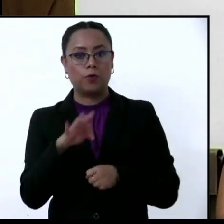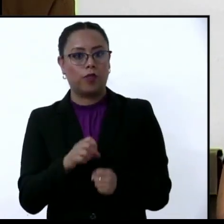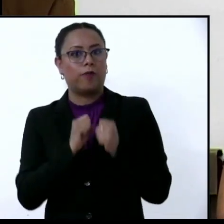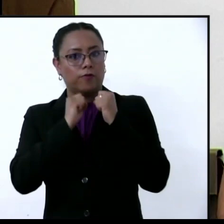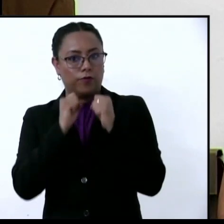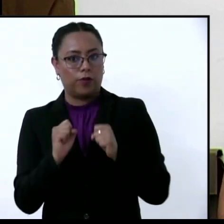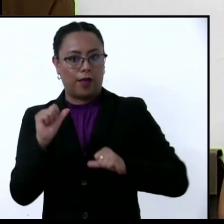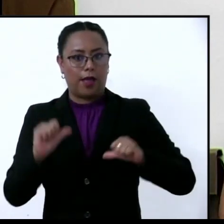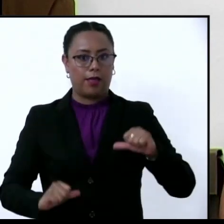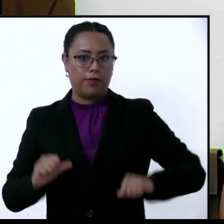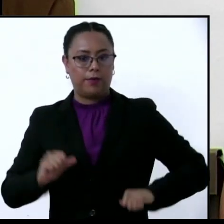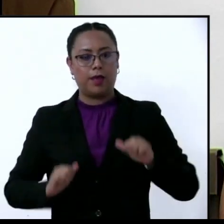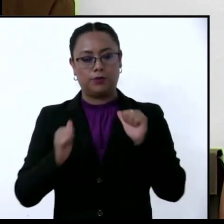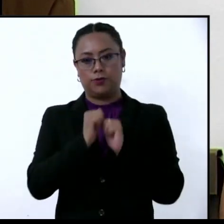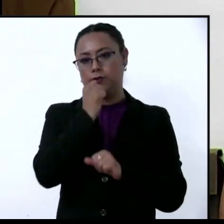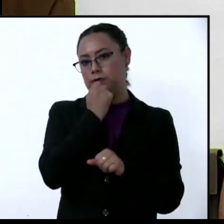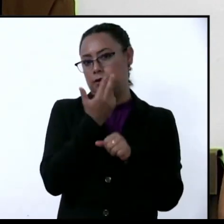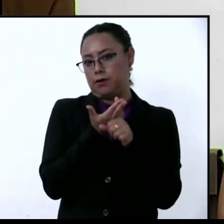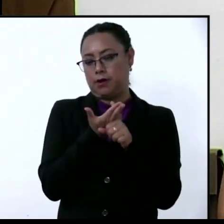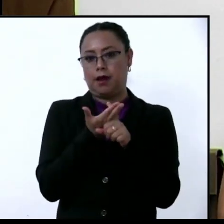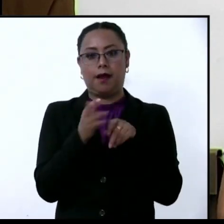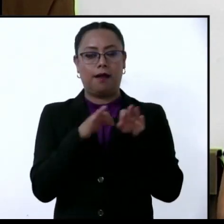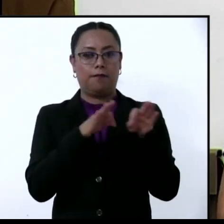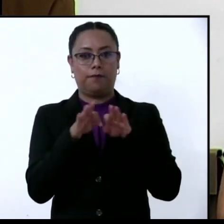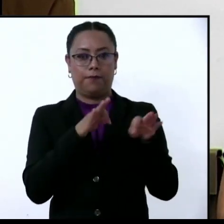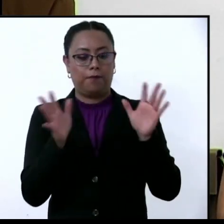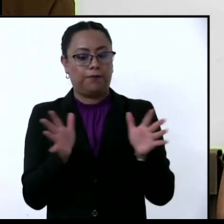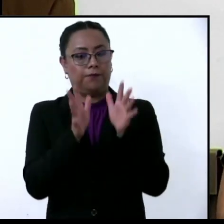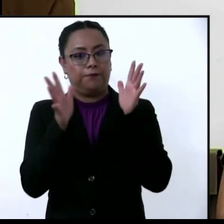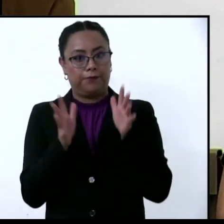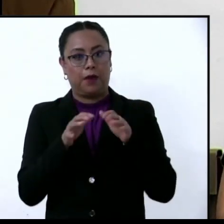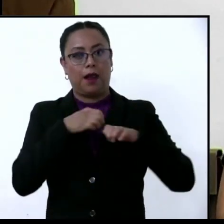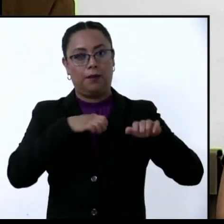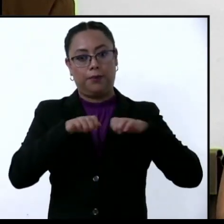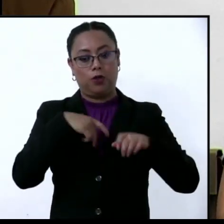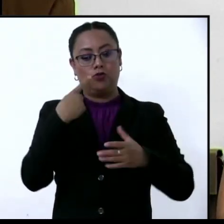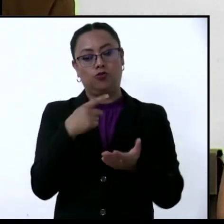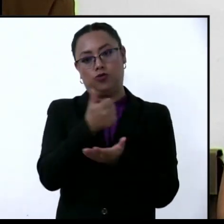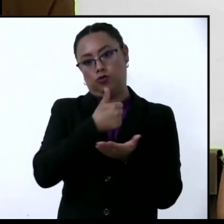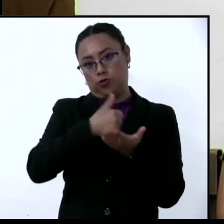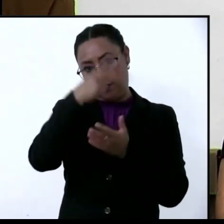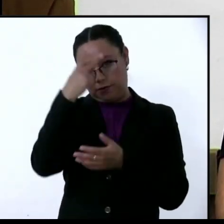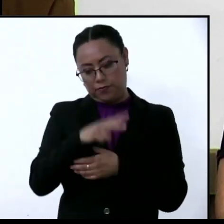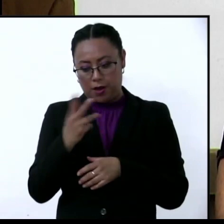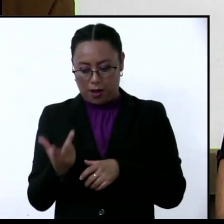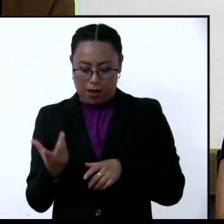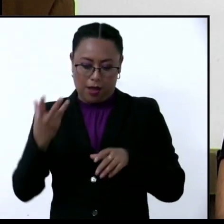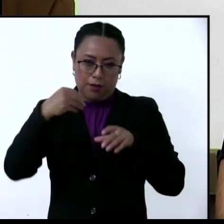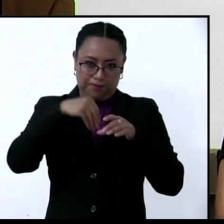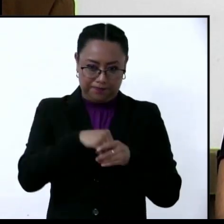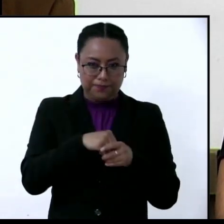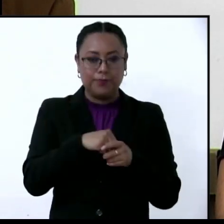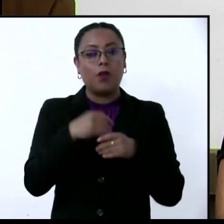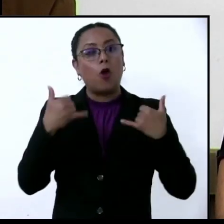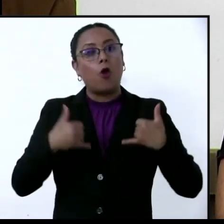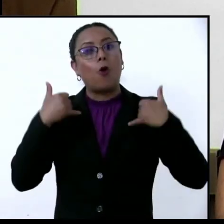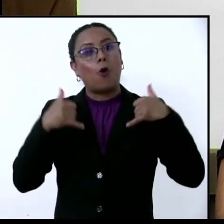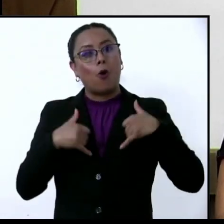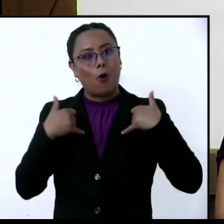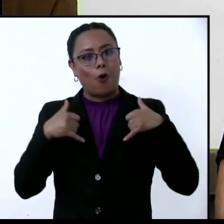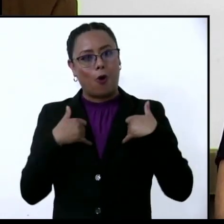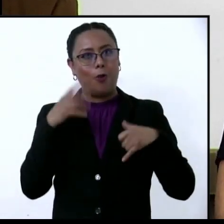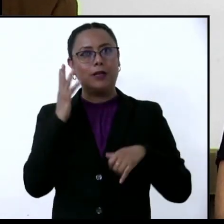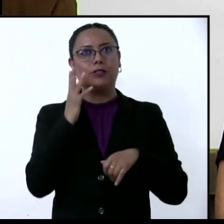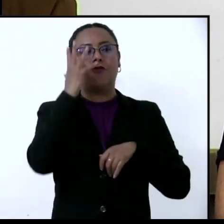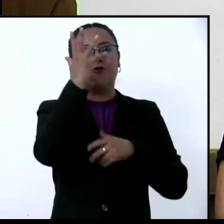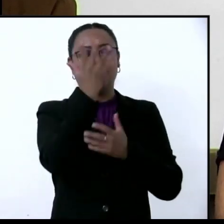actividades con la Secretaría de Trabajo y Fomento al Empleo de Gobierno de México e incorporar a jóvenes construyendo el futuro. Este programa